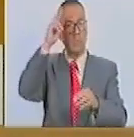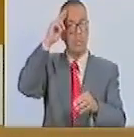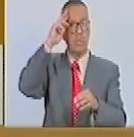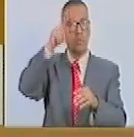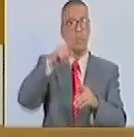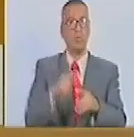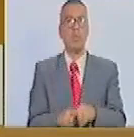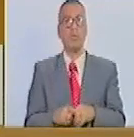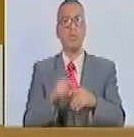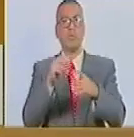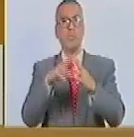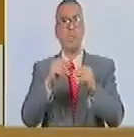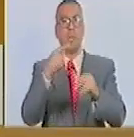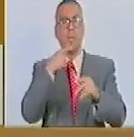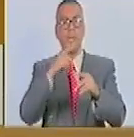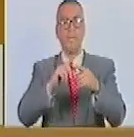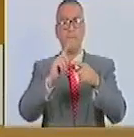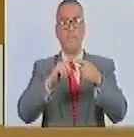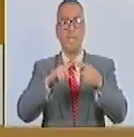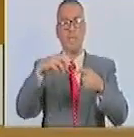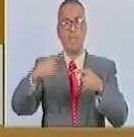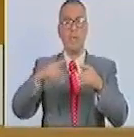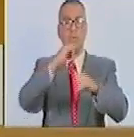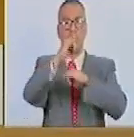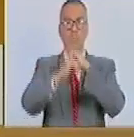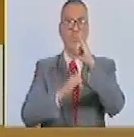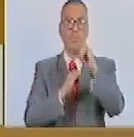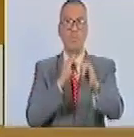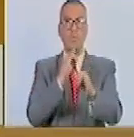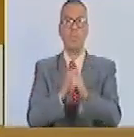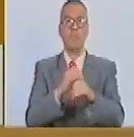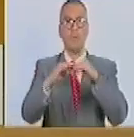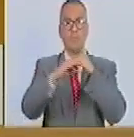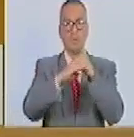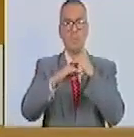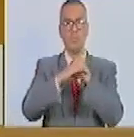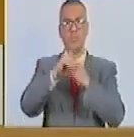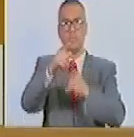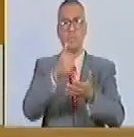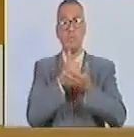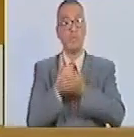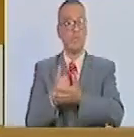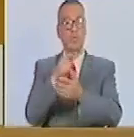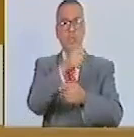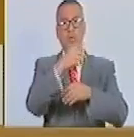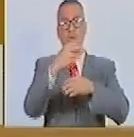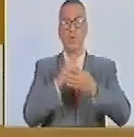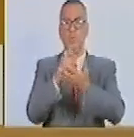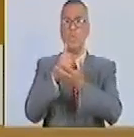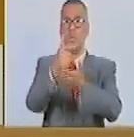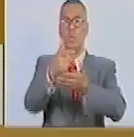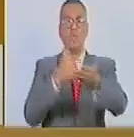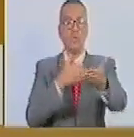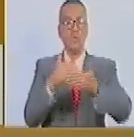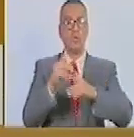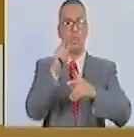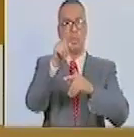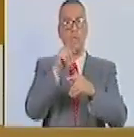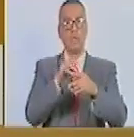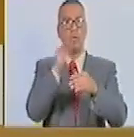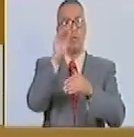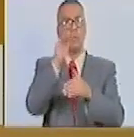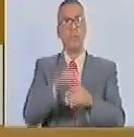y restricto a los principios del derecho internacional, igualdad y beneficio recíproco con miras hacia el futuro,